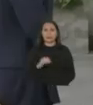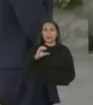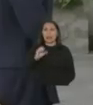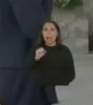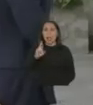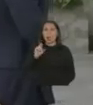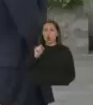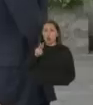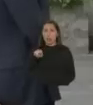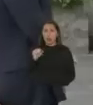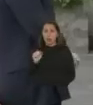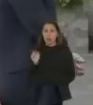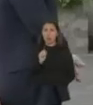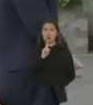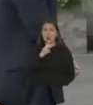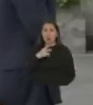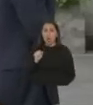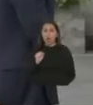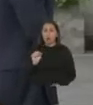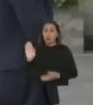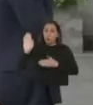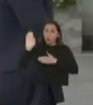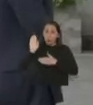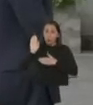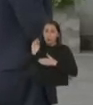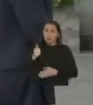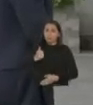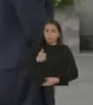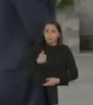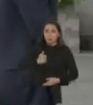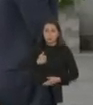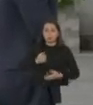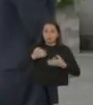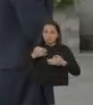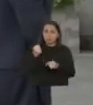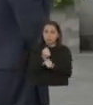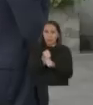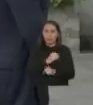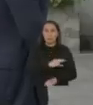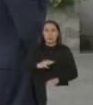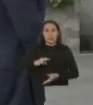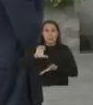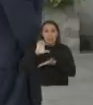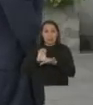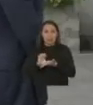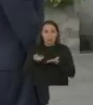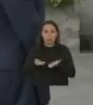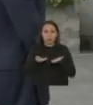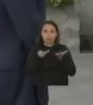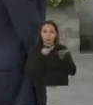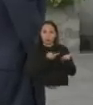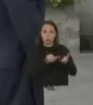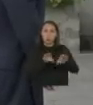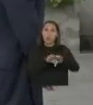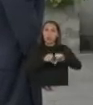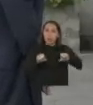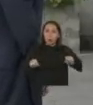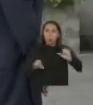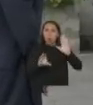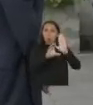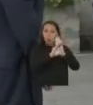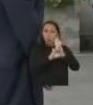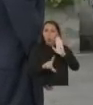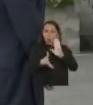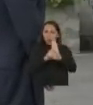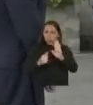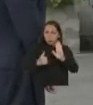creo que hay una deficiencia adentro. A ver quién va a ganar acá, si la presión es más de izquierda o la presión es más socialdemócrata. Ahora, como quiero que al gobierno le vaya